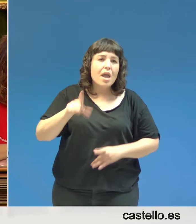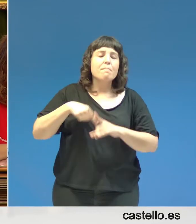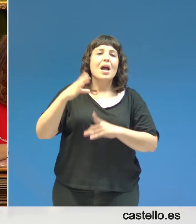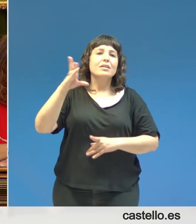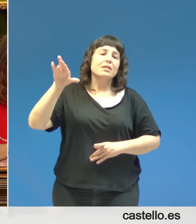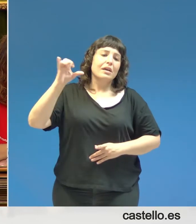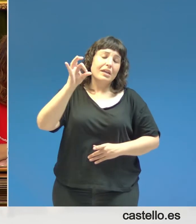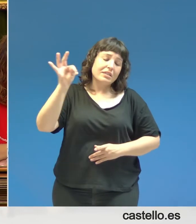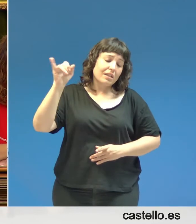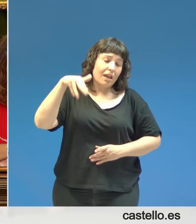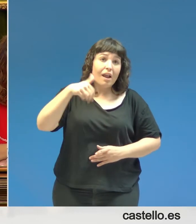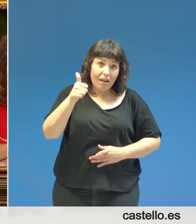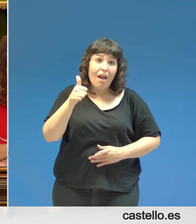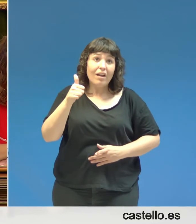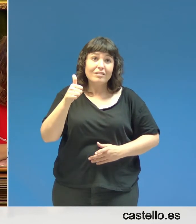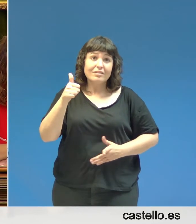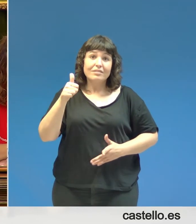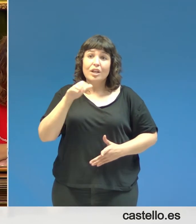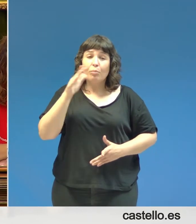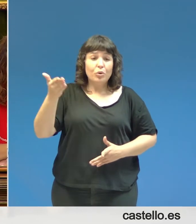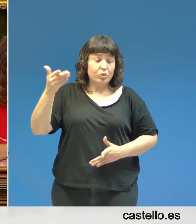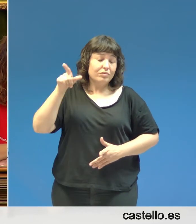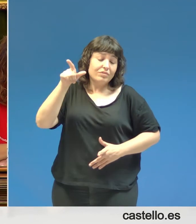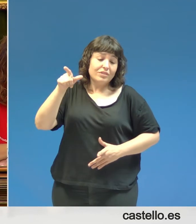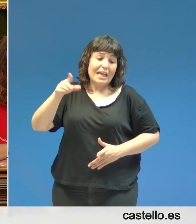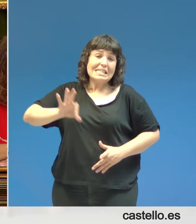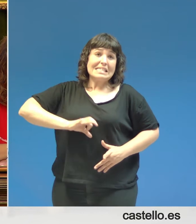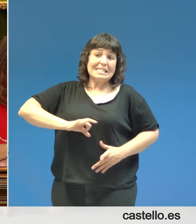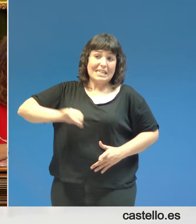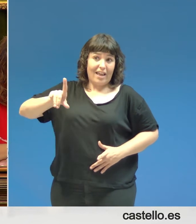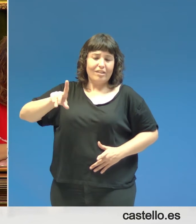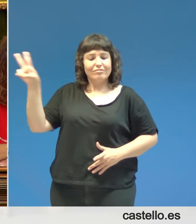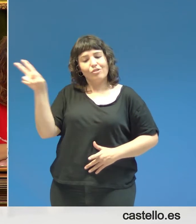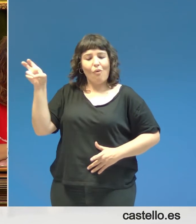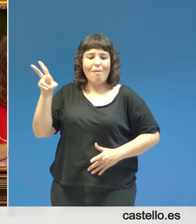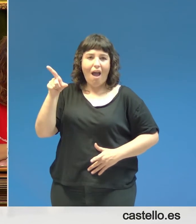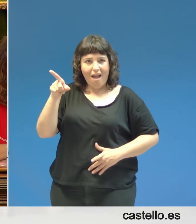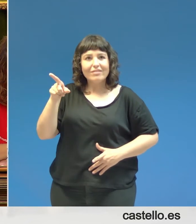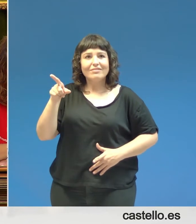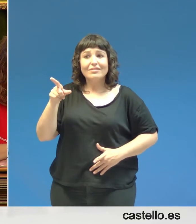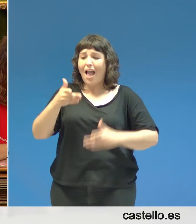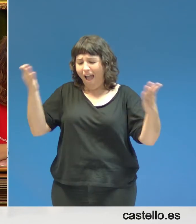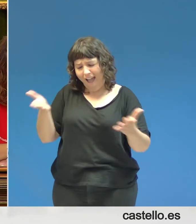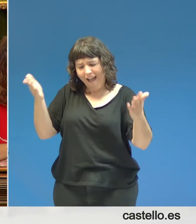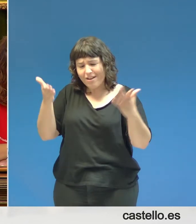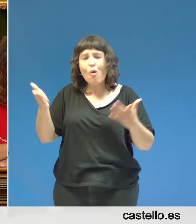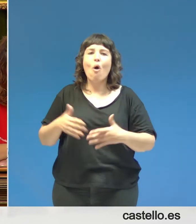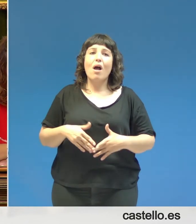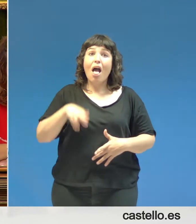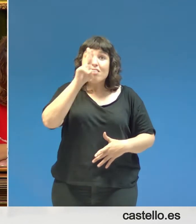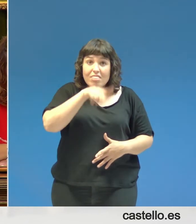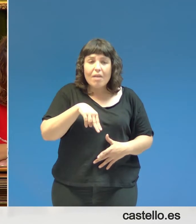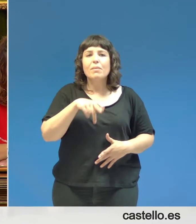nuevas representaciones. Bueno, Salomé ya era senadora, Cristina en esa nueva representación. mucho ánimo también a los que van a estar en